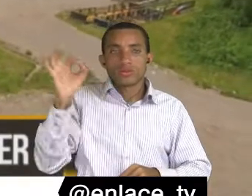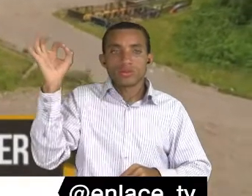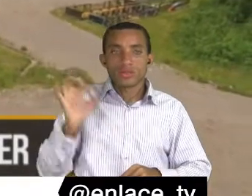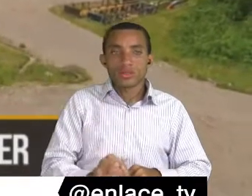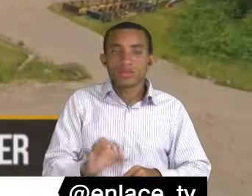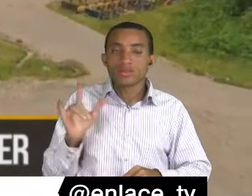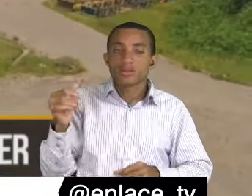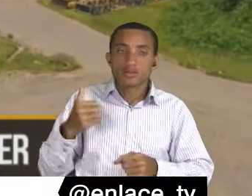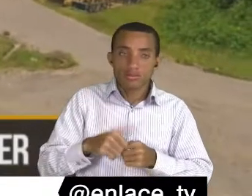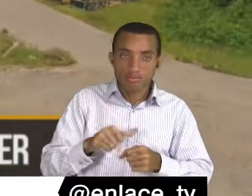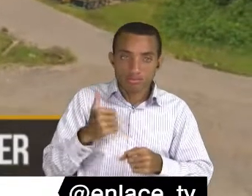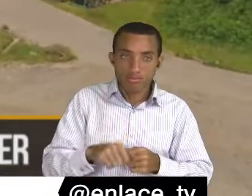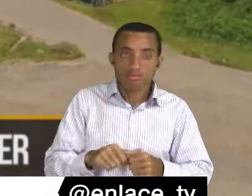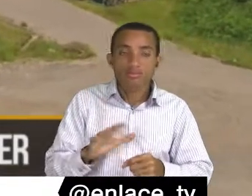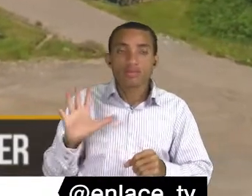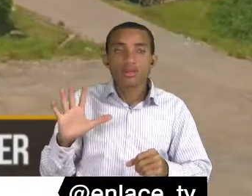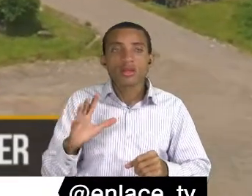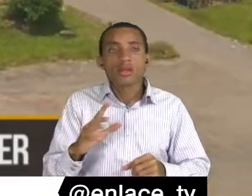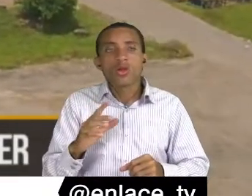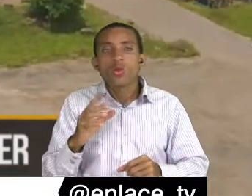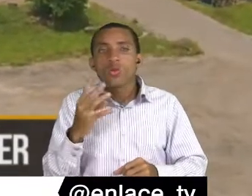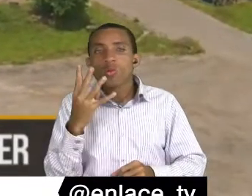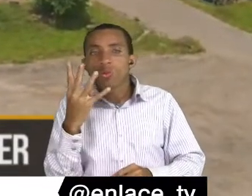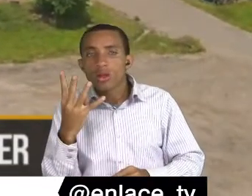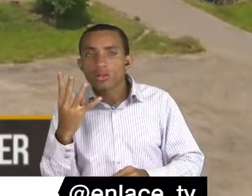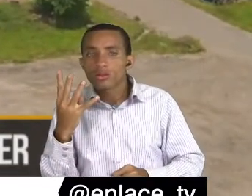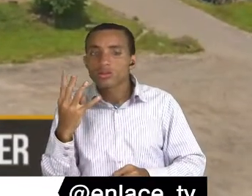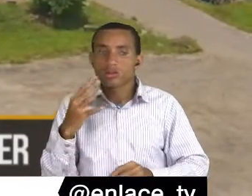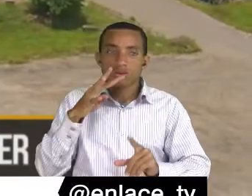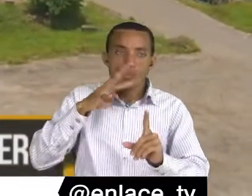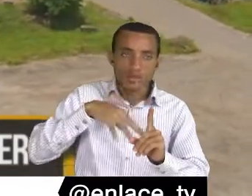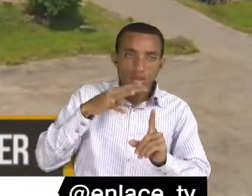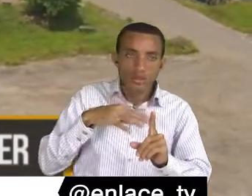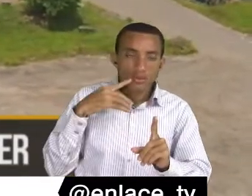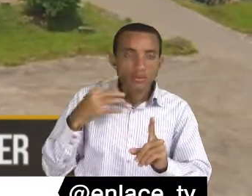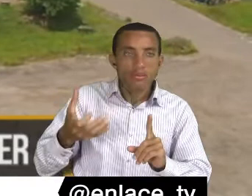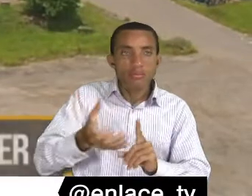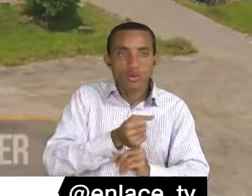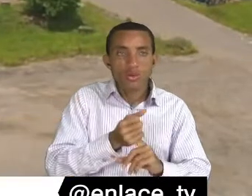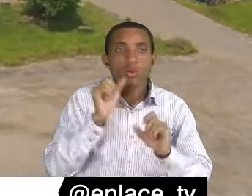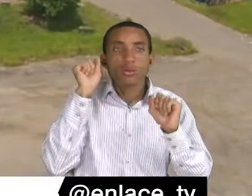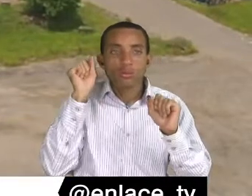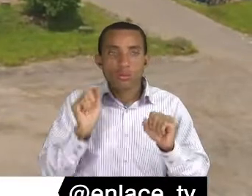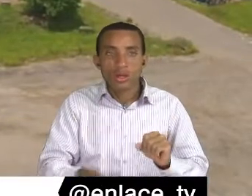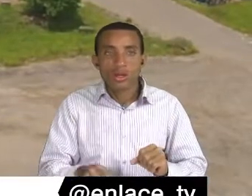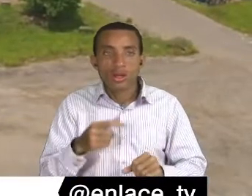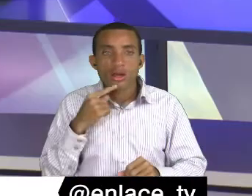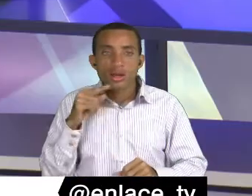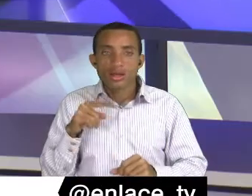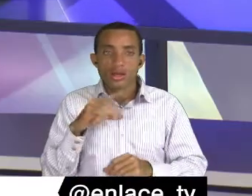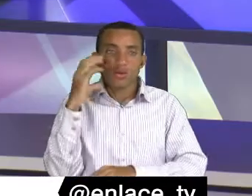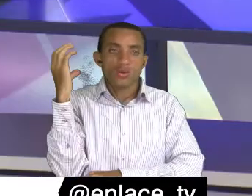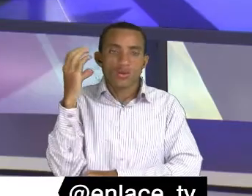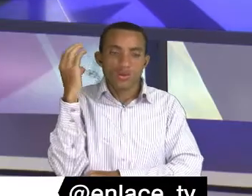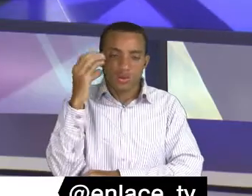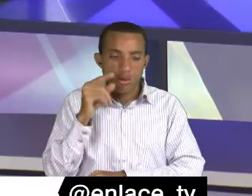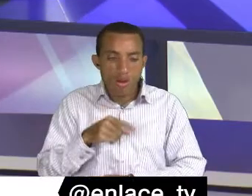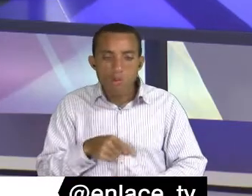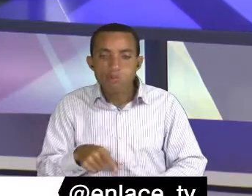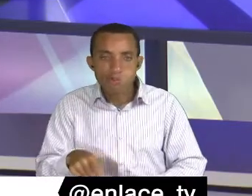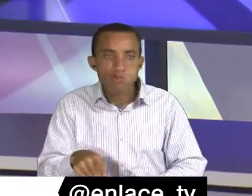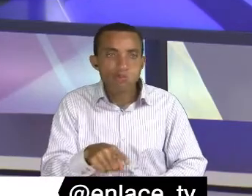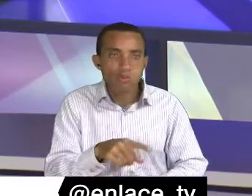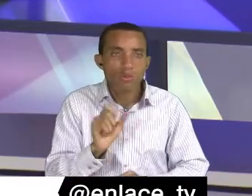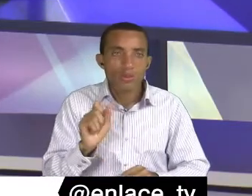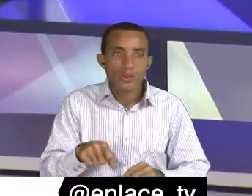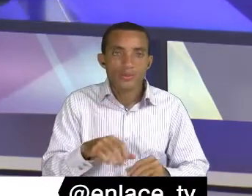Ecopetrol y es el cuarto descubrimiento de la empresa en los últimos 4 meses, lo que confirma el potencial de cuencas maduras en Colombia. Y en